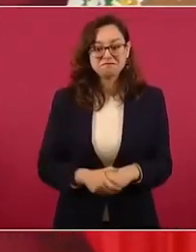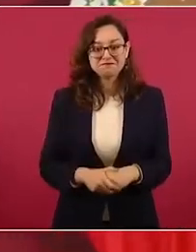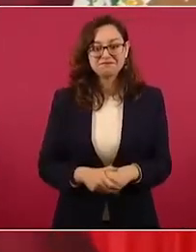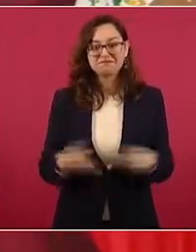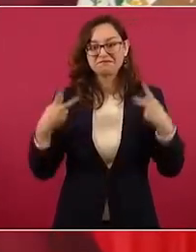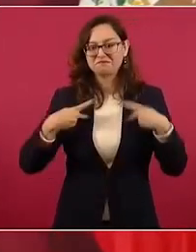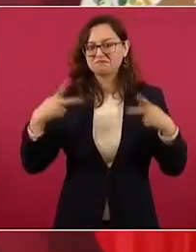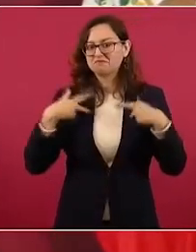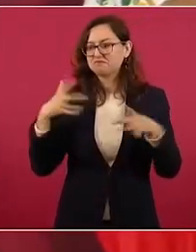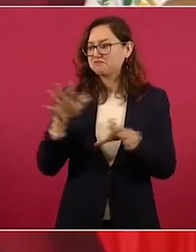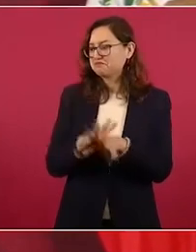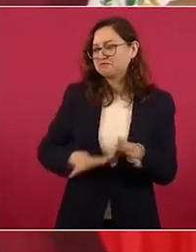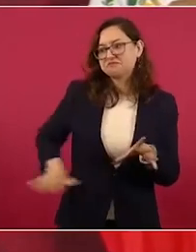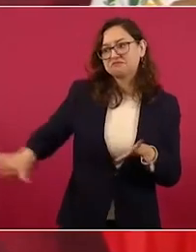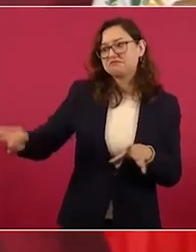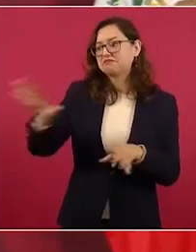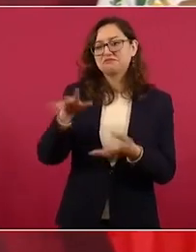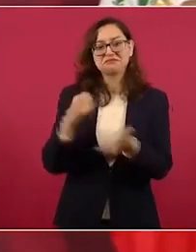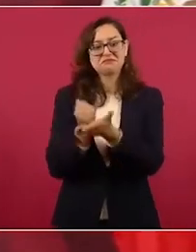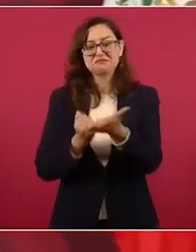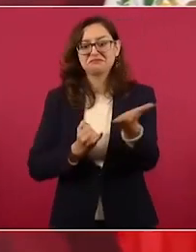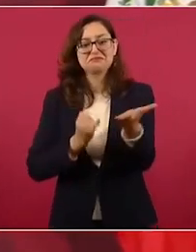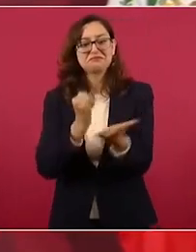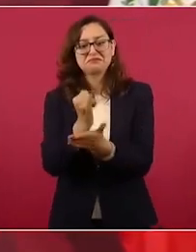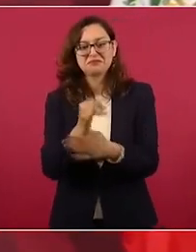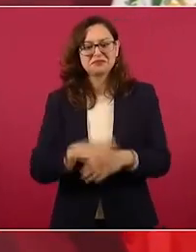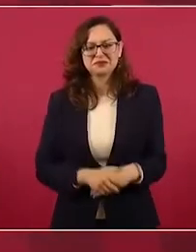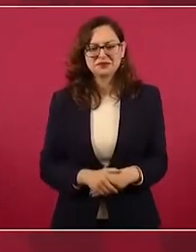¿Quieres que continúe la transformación